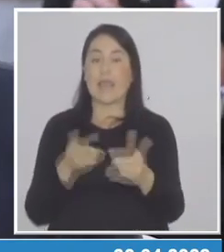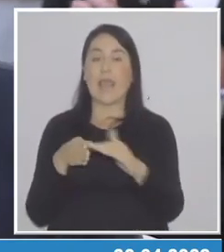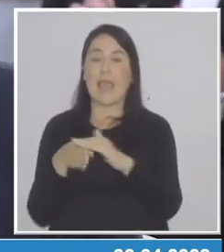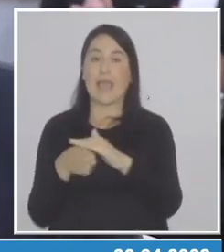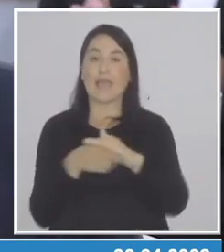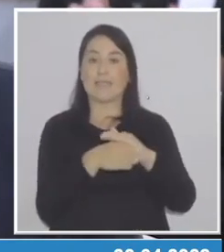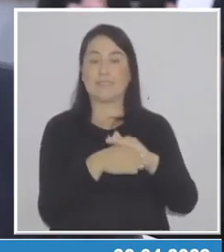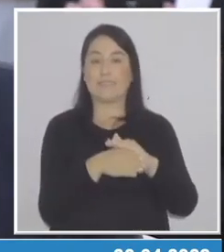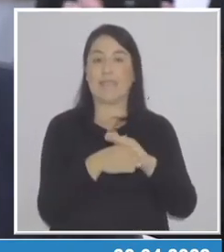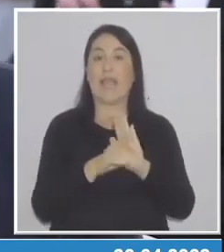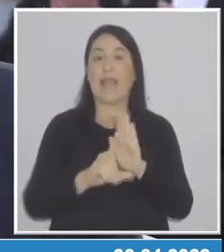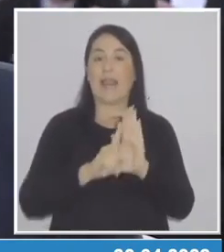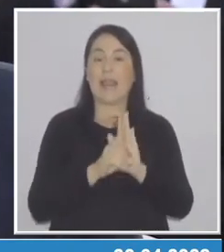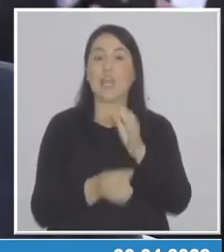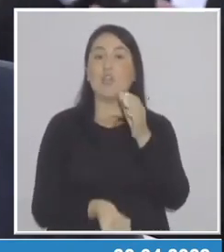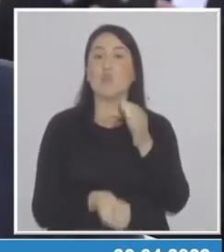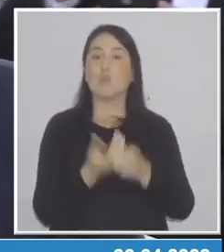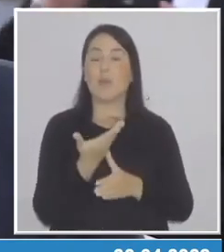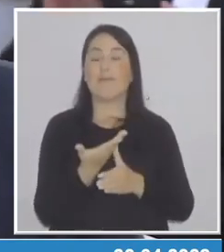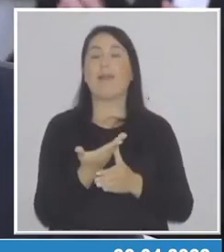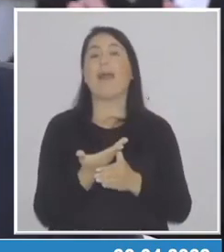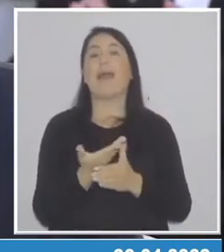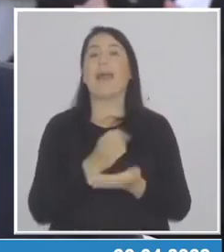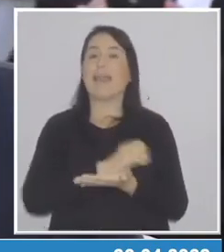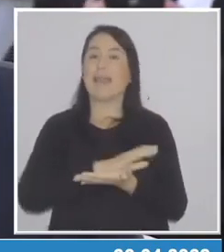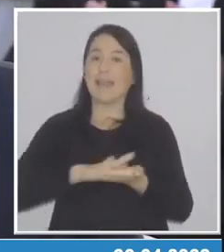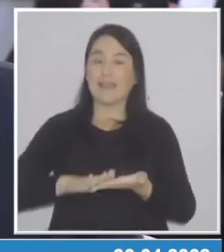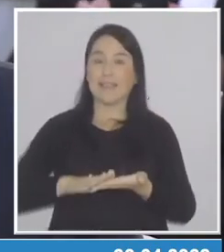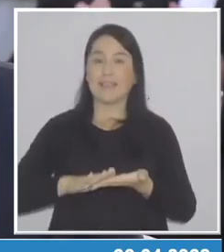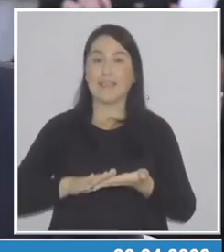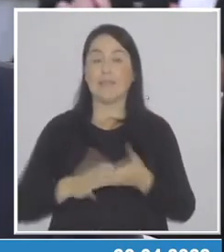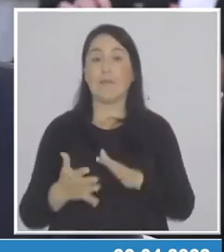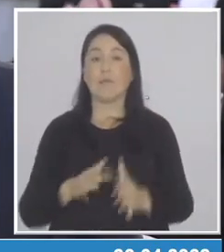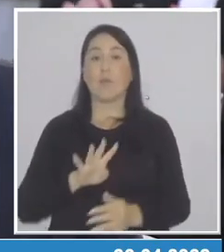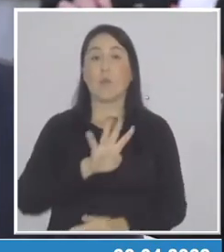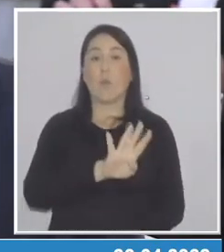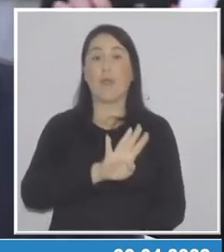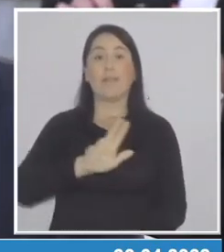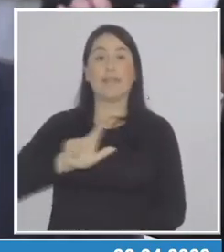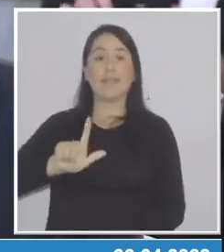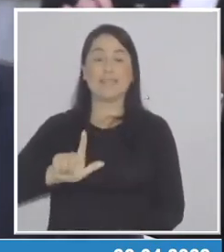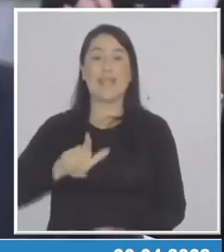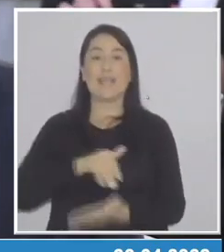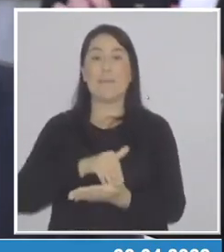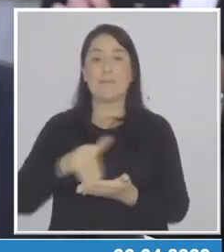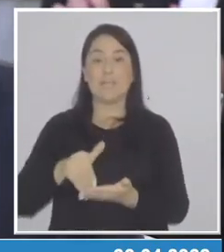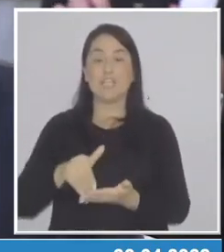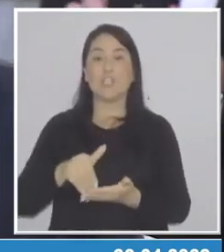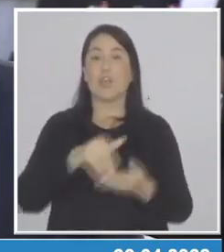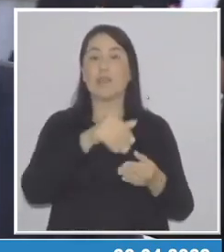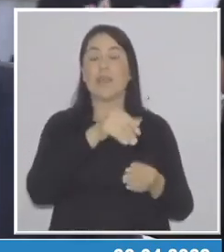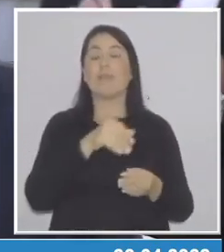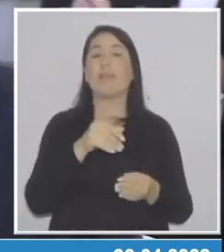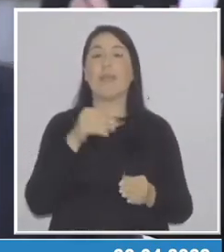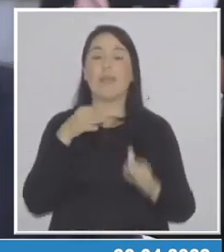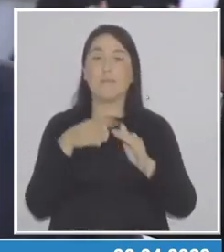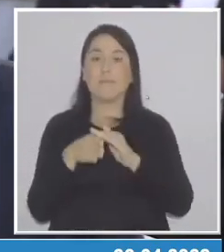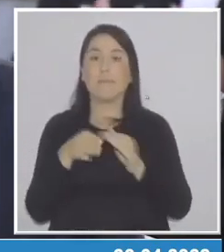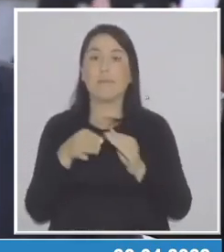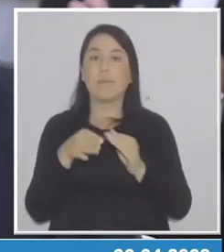legislación actualizada de manera gratuita con cerca de 47 millones de páginas vistas.